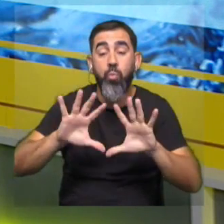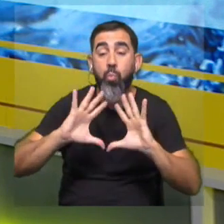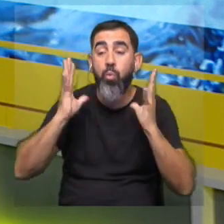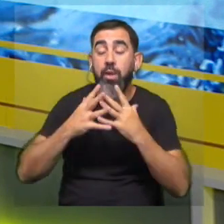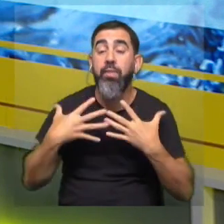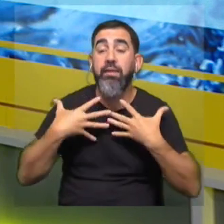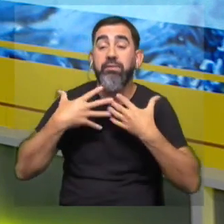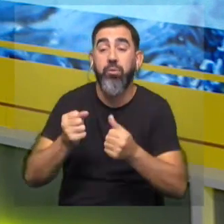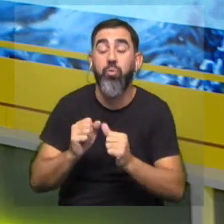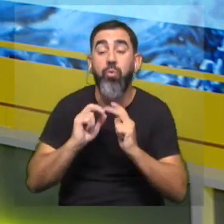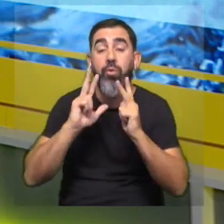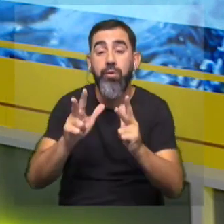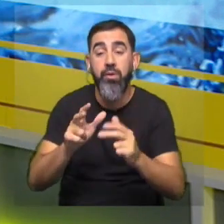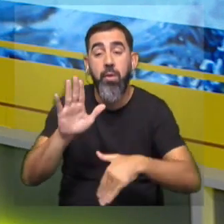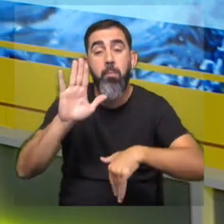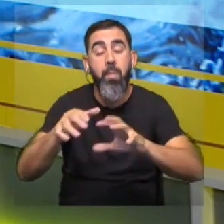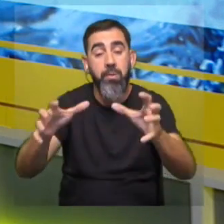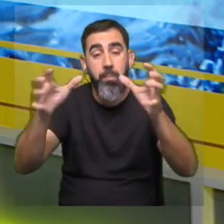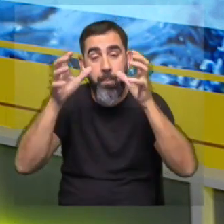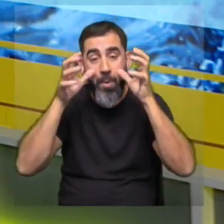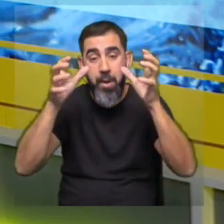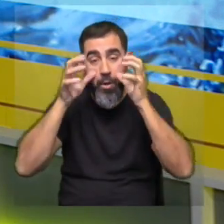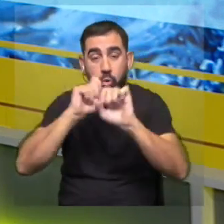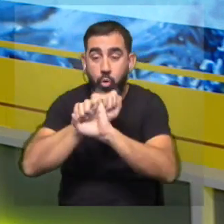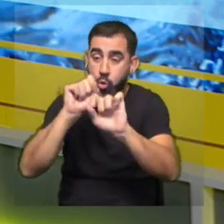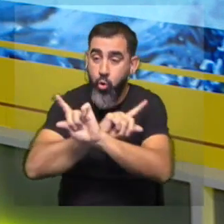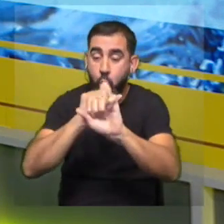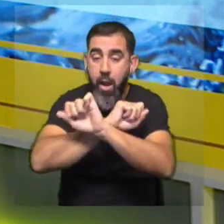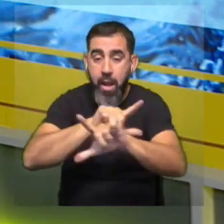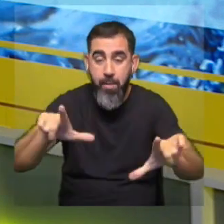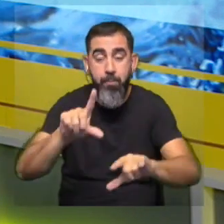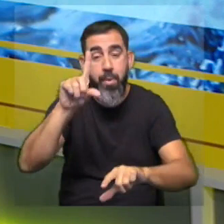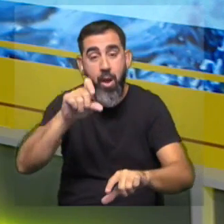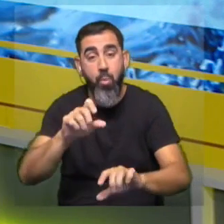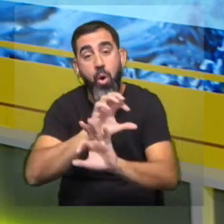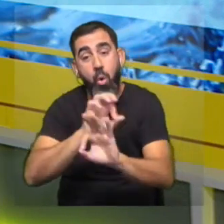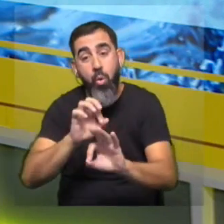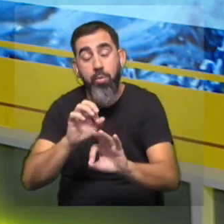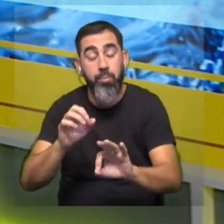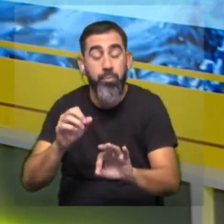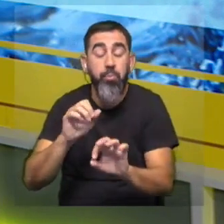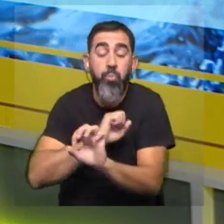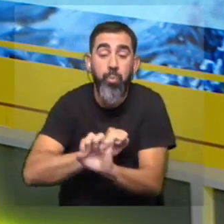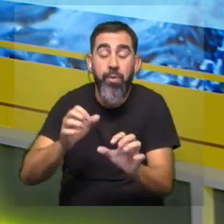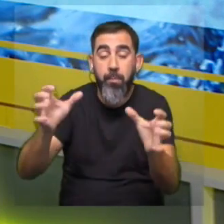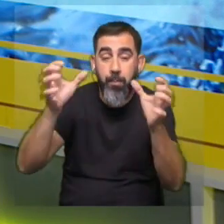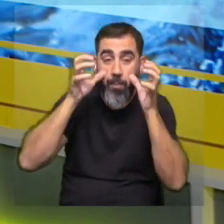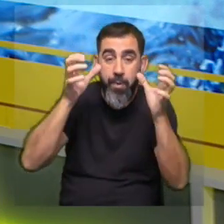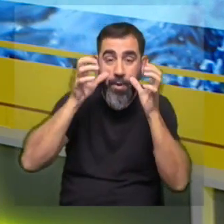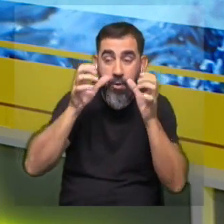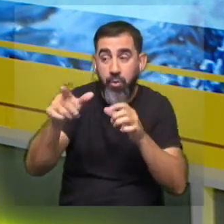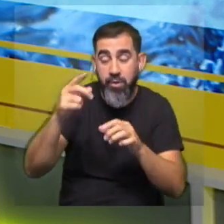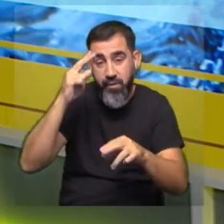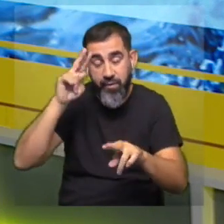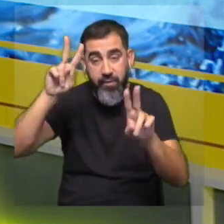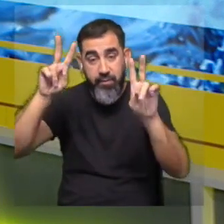la Salud, es más peligroso dejar de desinfectar el agua con cloro que el convivir con el potencial peligro de los